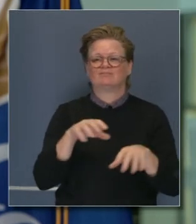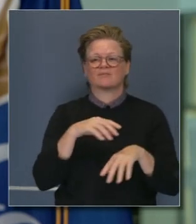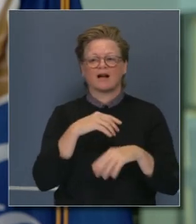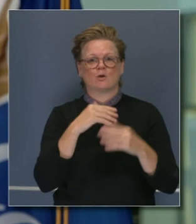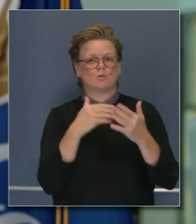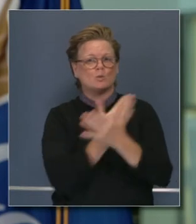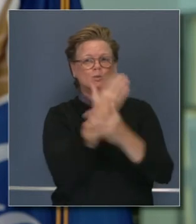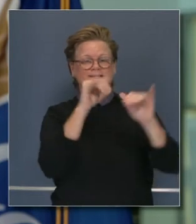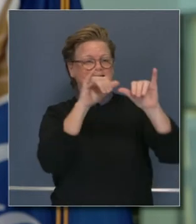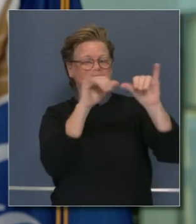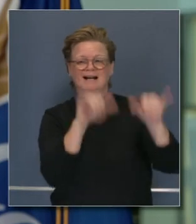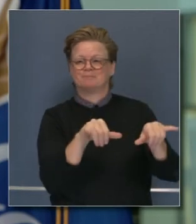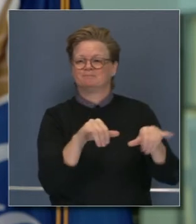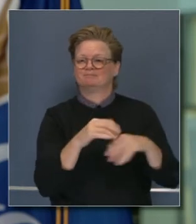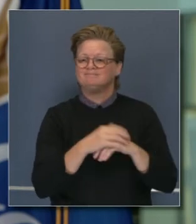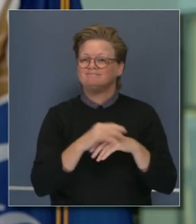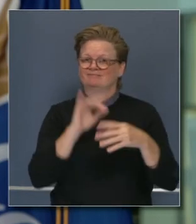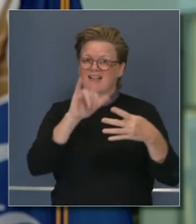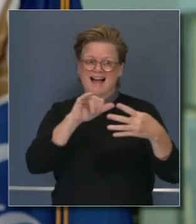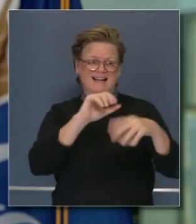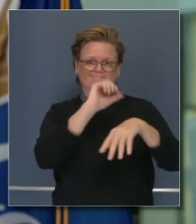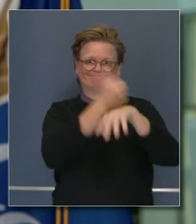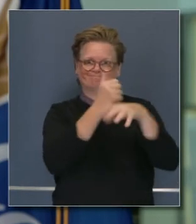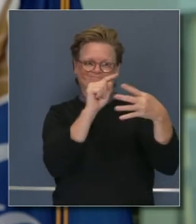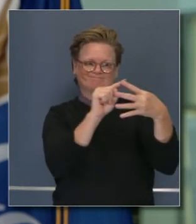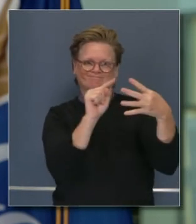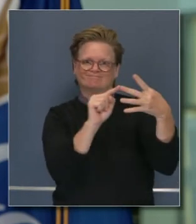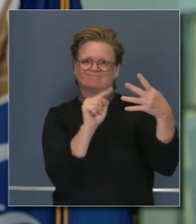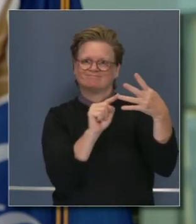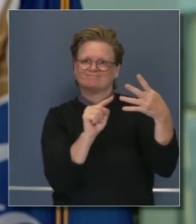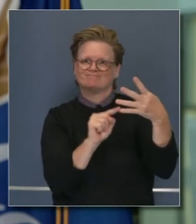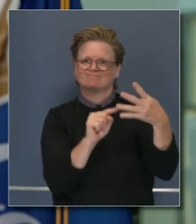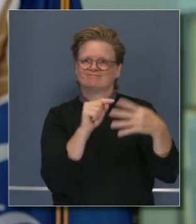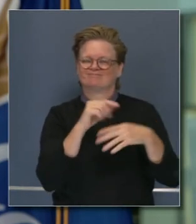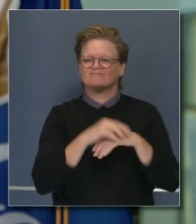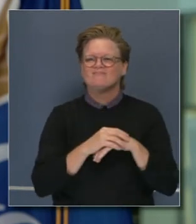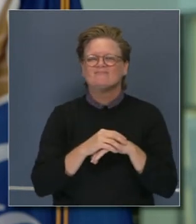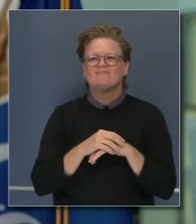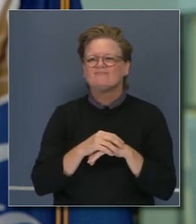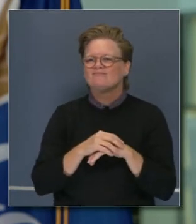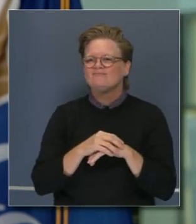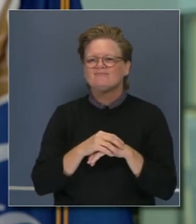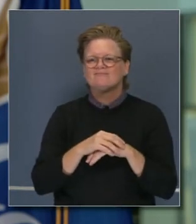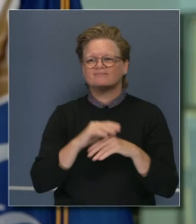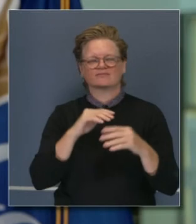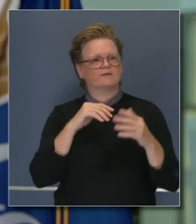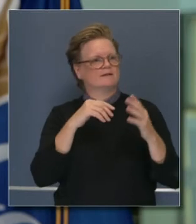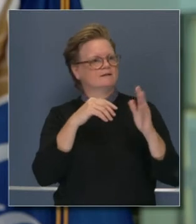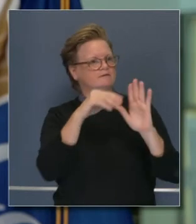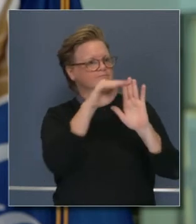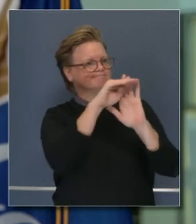hoy. Estos cuatro niveles, cuatro colores, espacio de 21 días